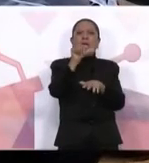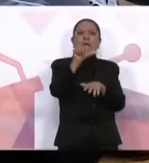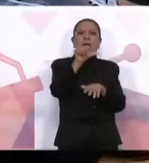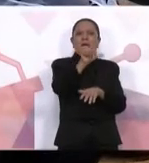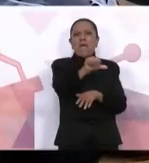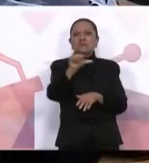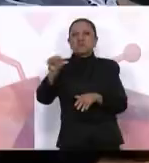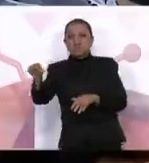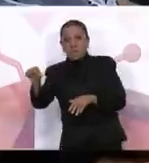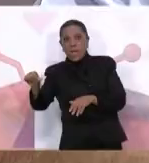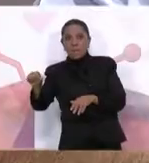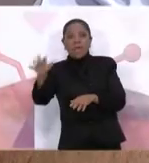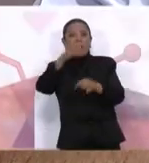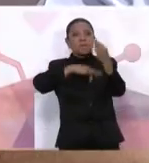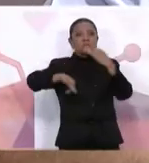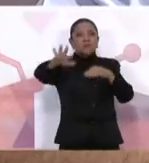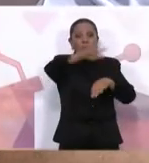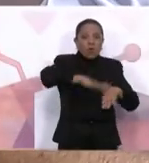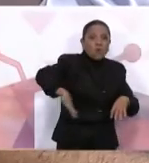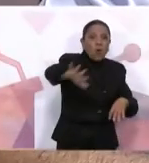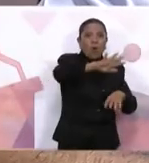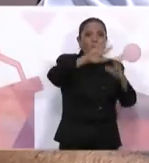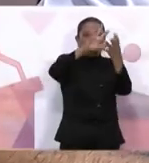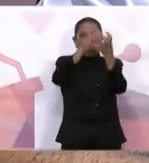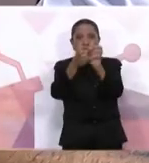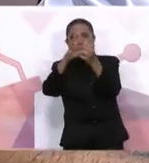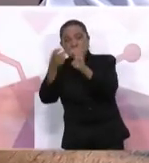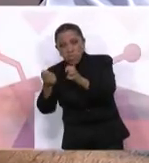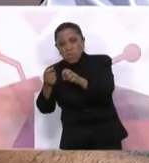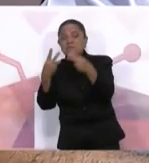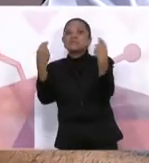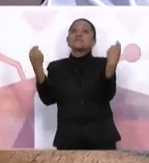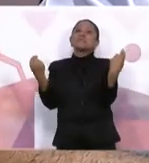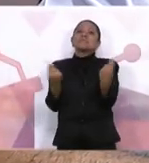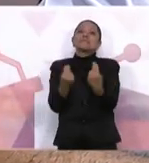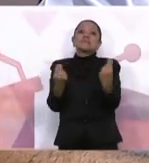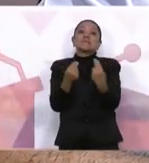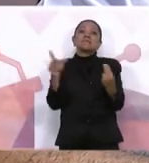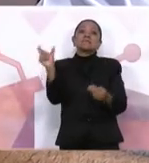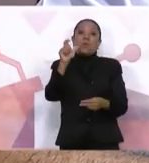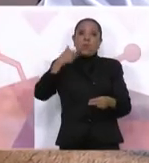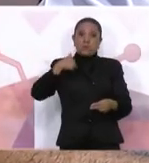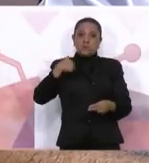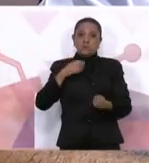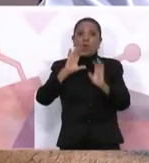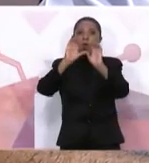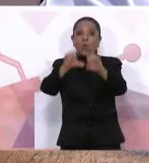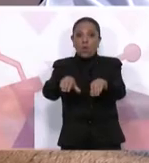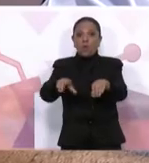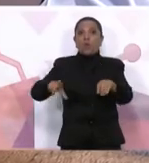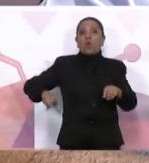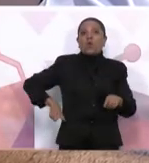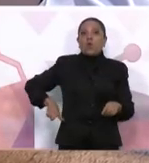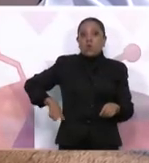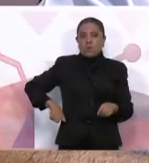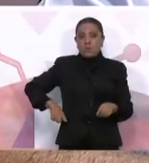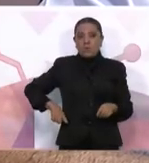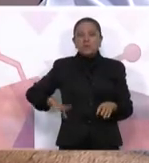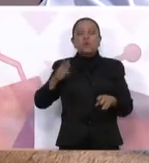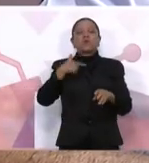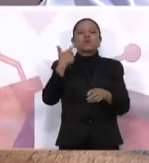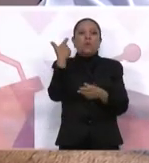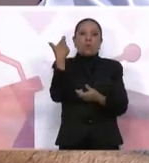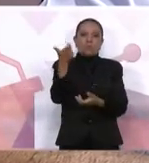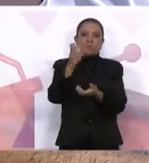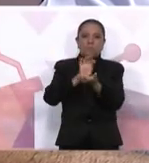necesario que el que una vez que yo llegué al gobierno voy a invertir un recurso muy importante de los